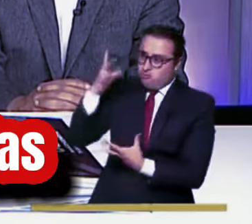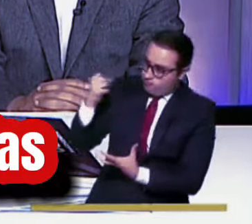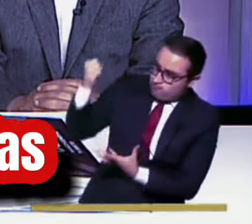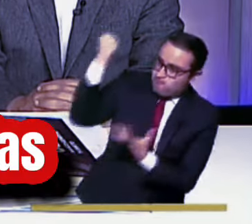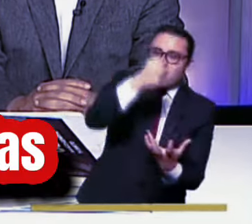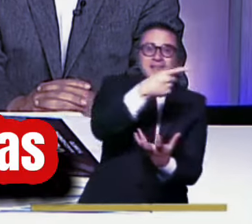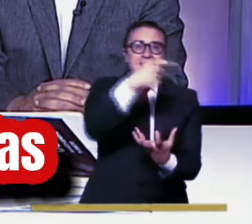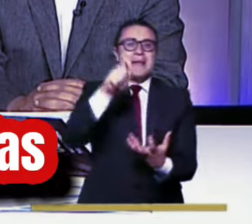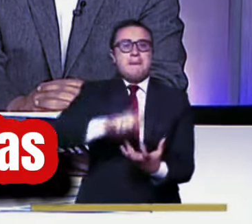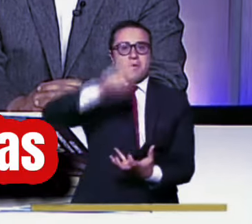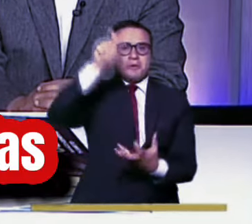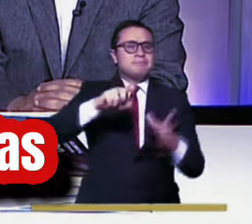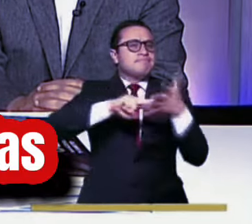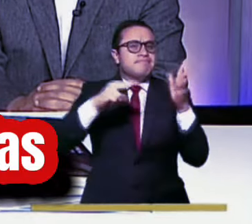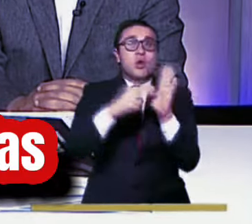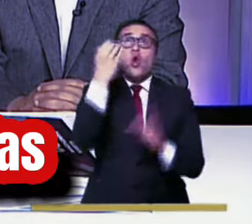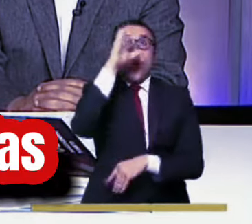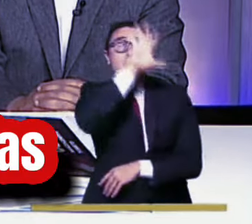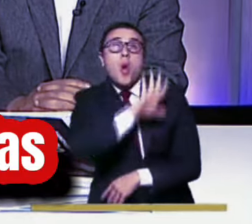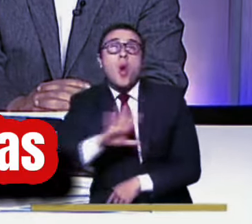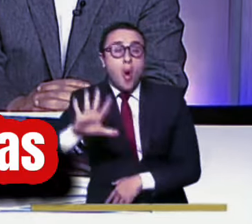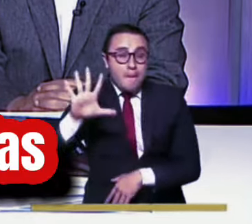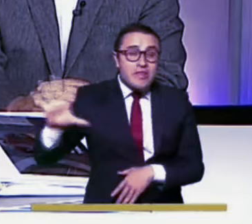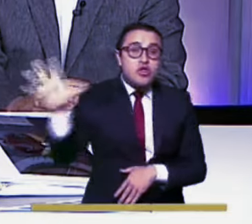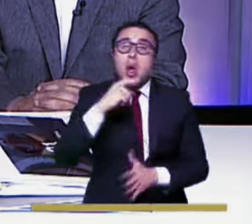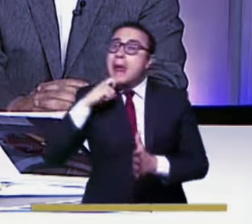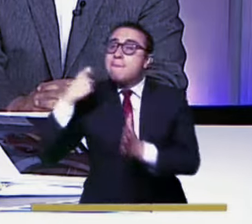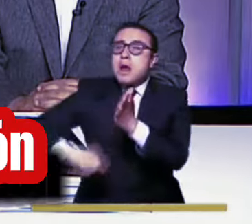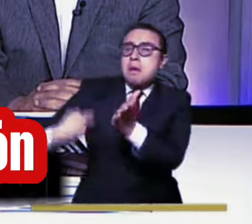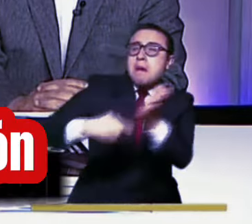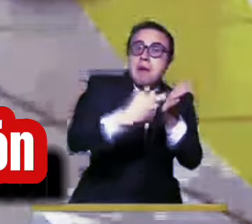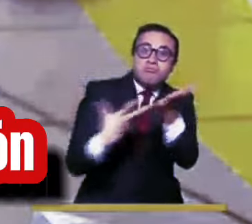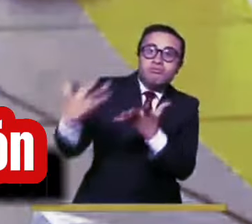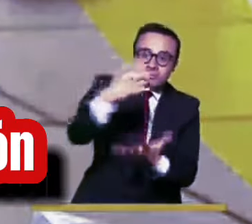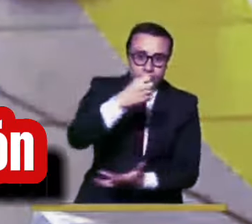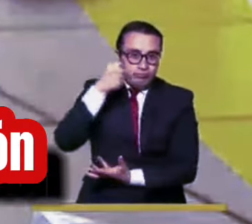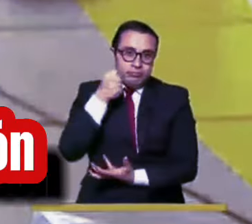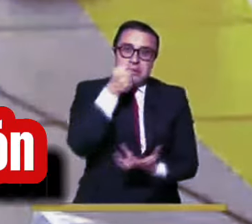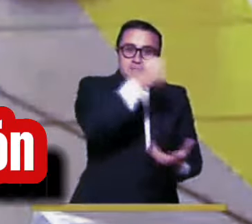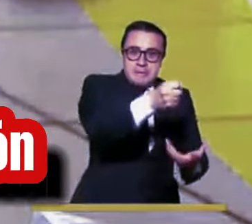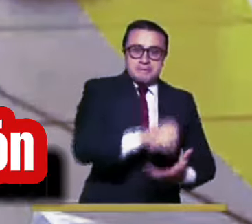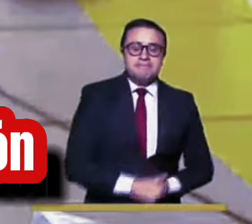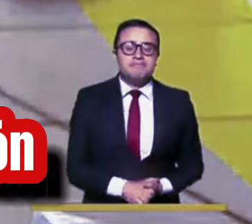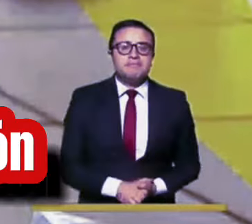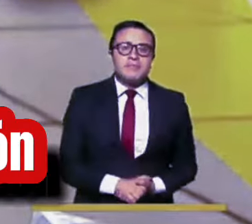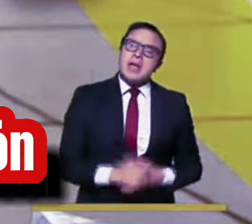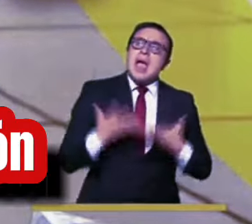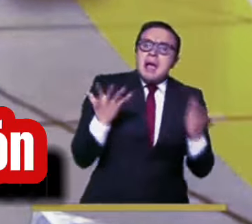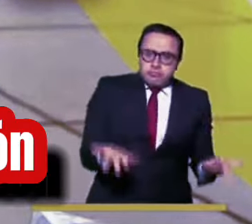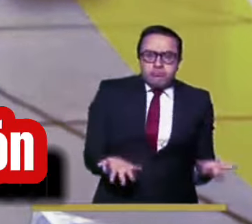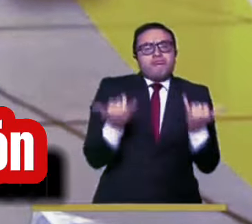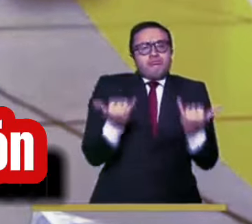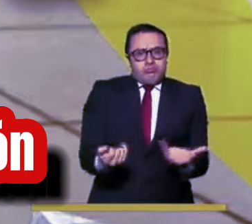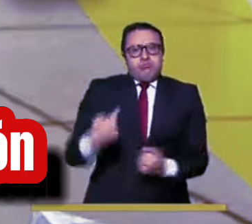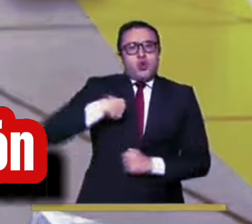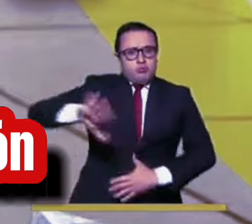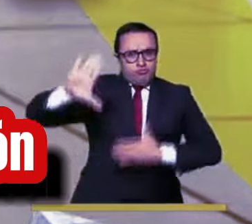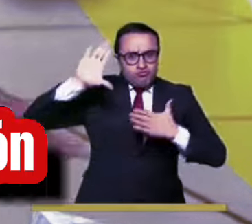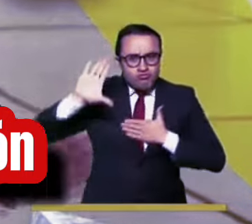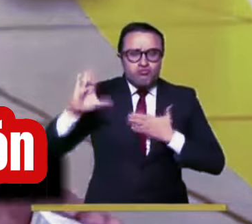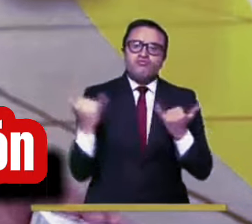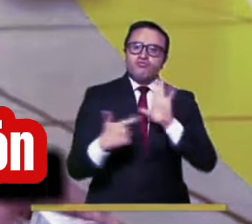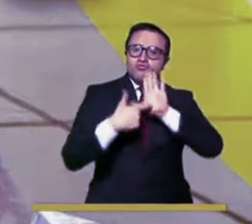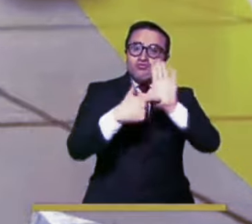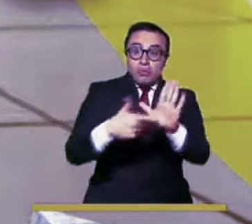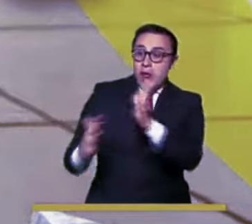decir, con los dineros de todos y todas las colombianas. Por eso prometí hacer esta presentación de